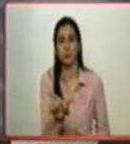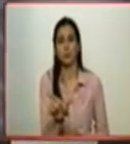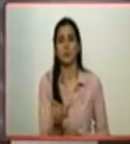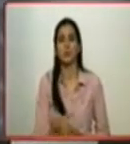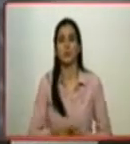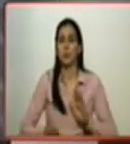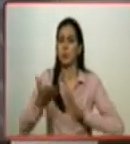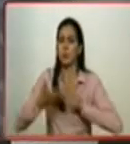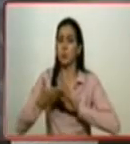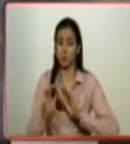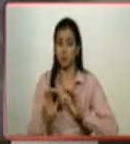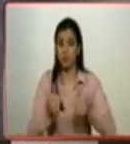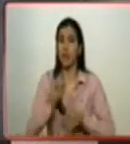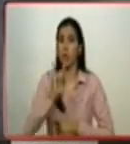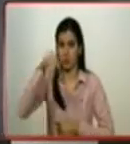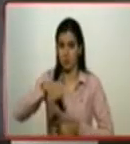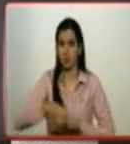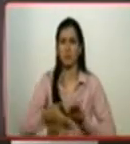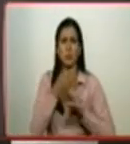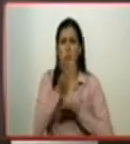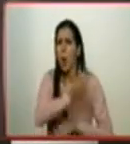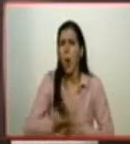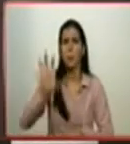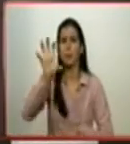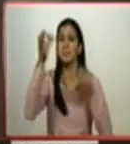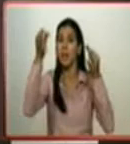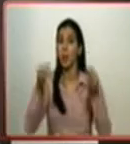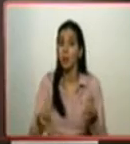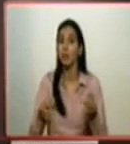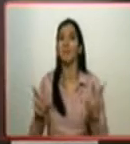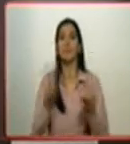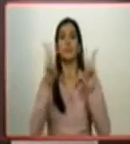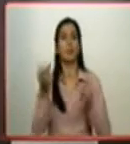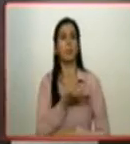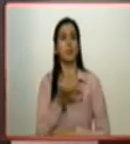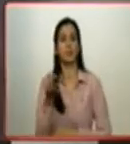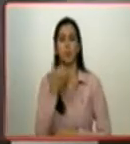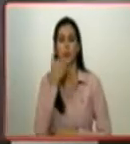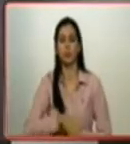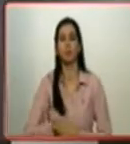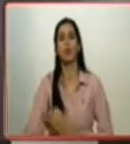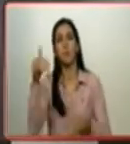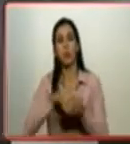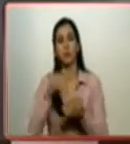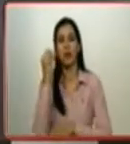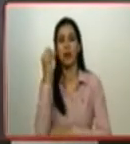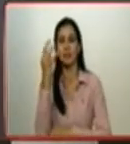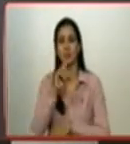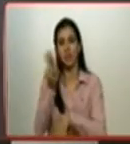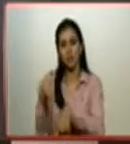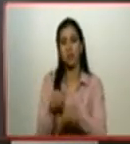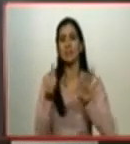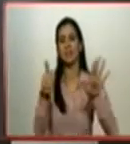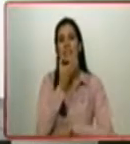se desplegará a partir de este lunes en cada rincón del país a fin de garantizar la victoria contundente en las próximas parlamentarias del 6 de